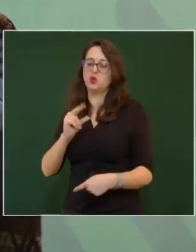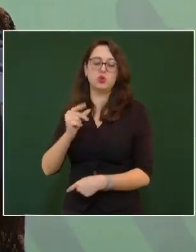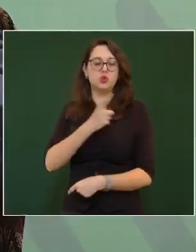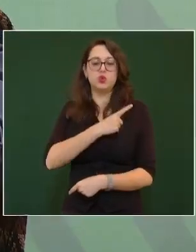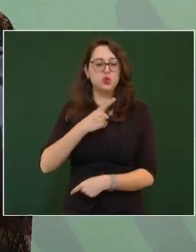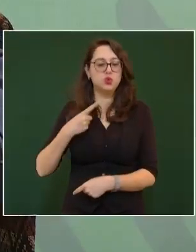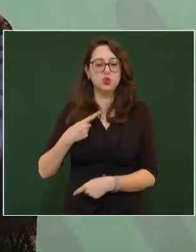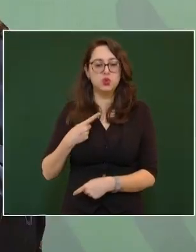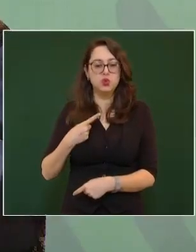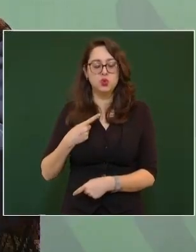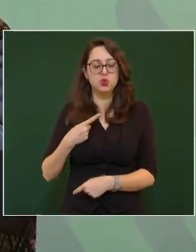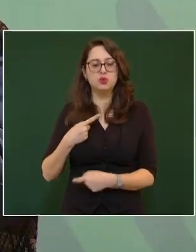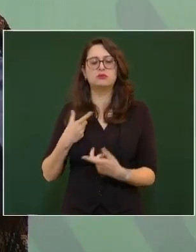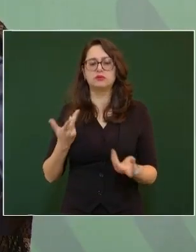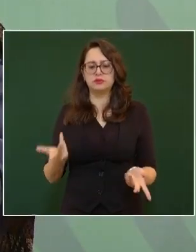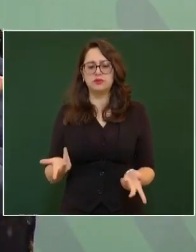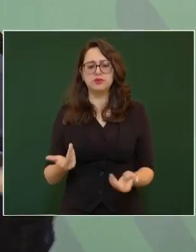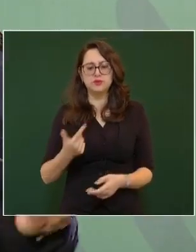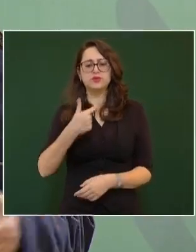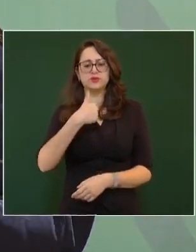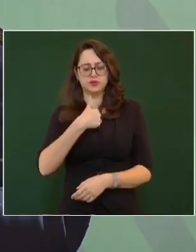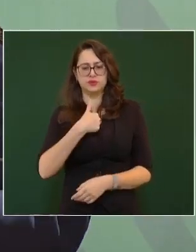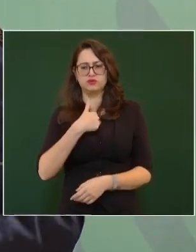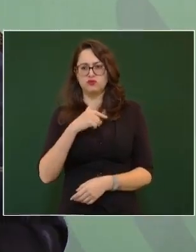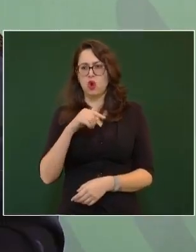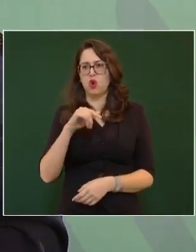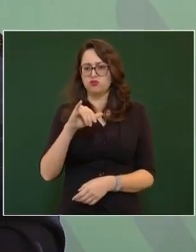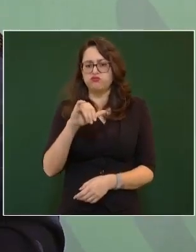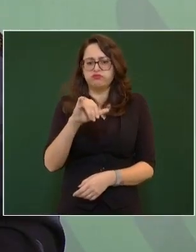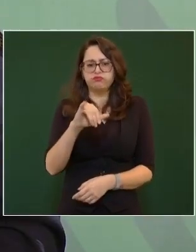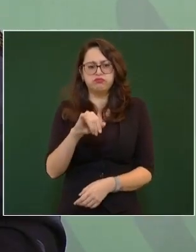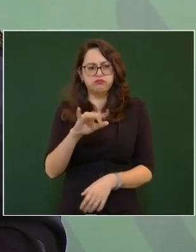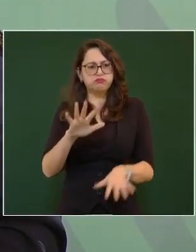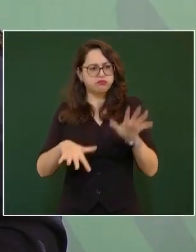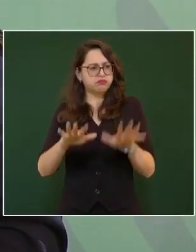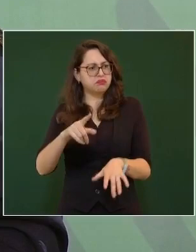con mis adversarios, que no son mis enemigos,